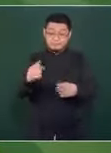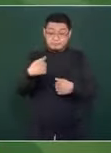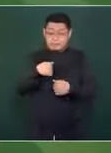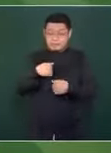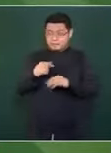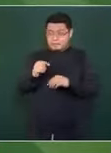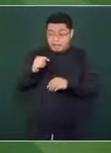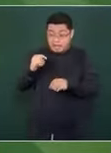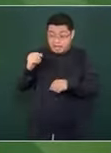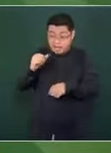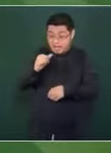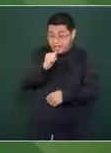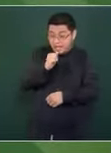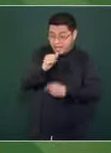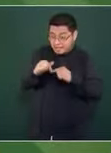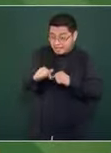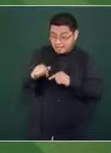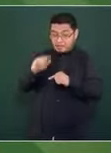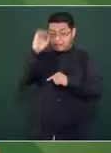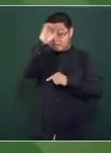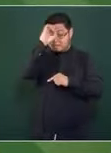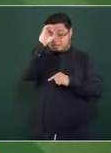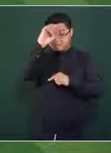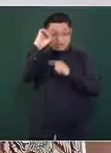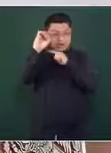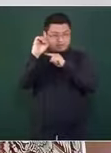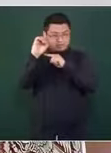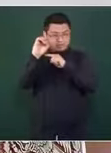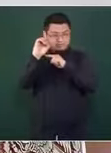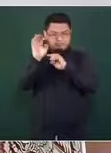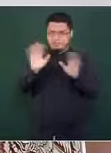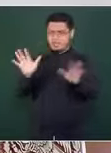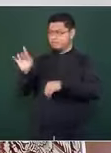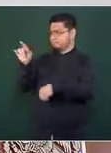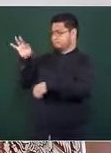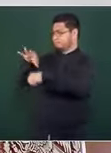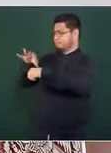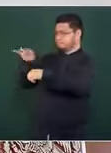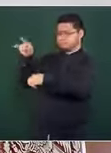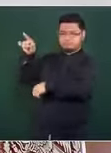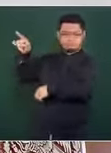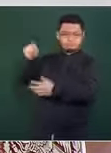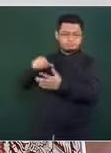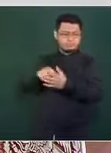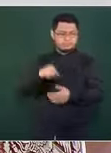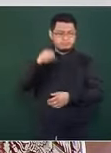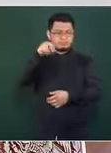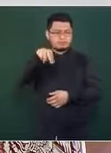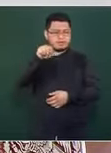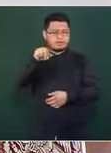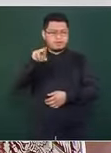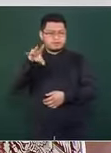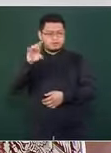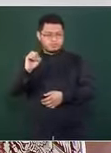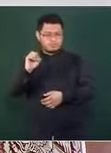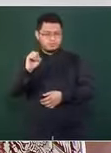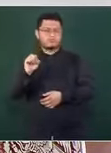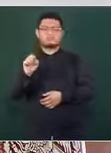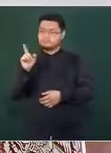opinando y ya el doctor Narro, que es el jefe del